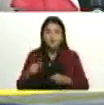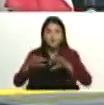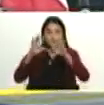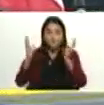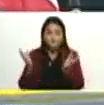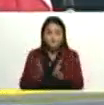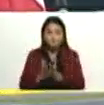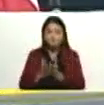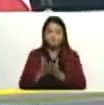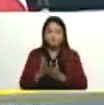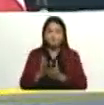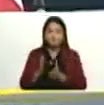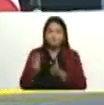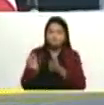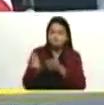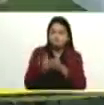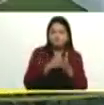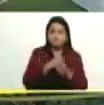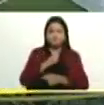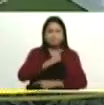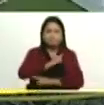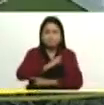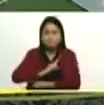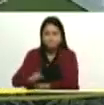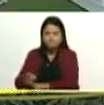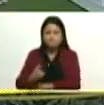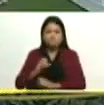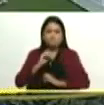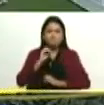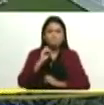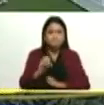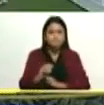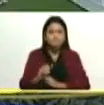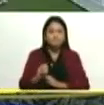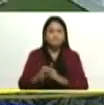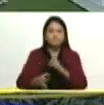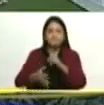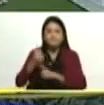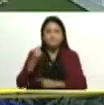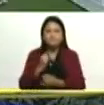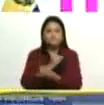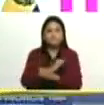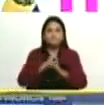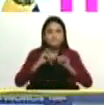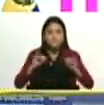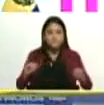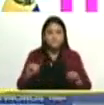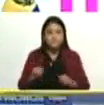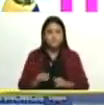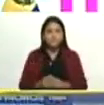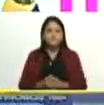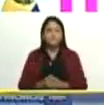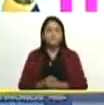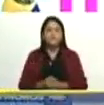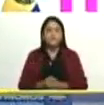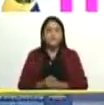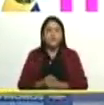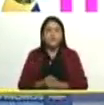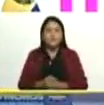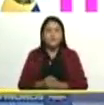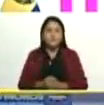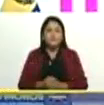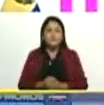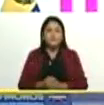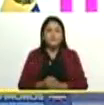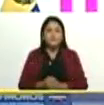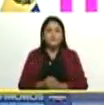hegemones, por un mundo de pueblos independientes, soberanos, libres. La pugna por un mundo de